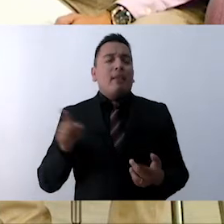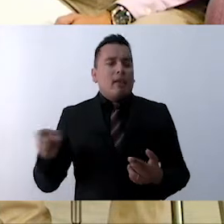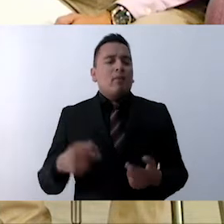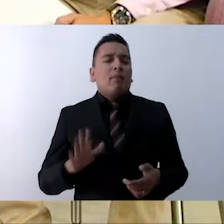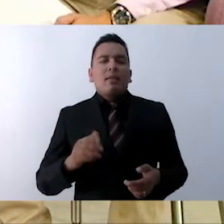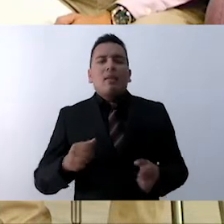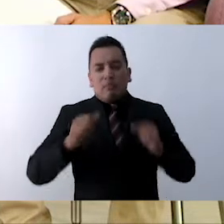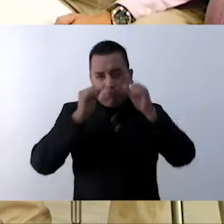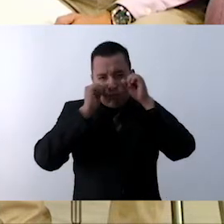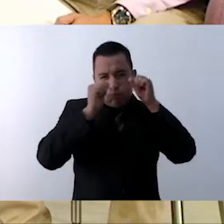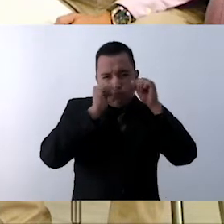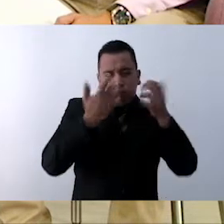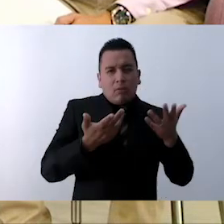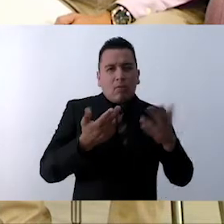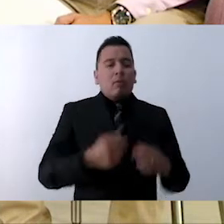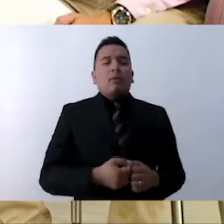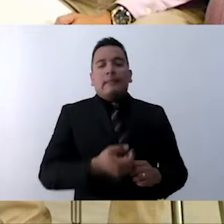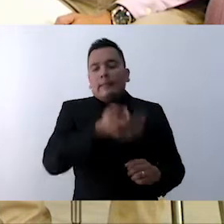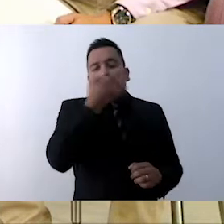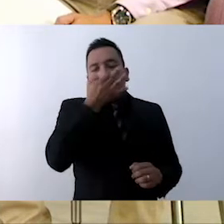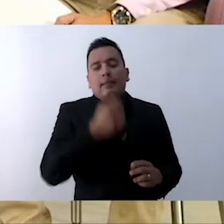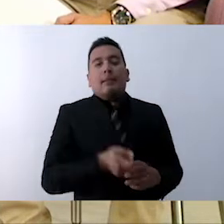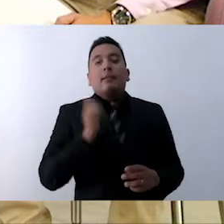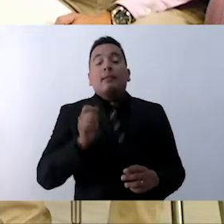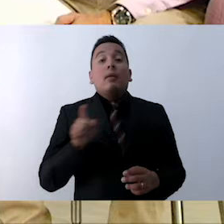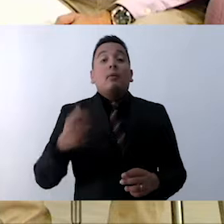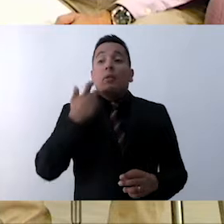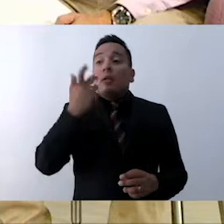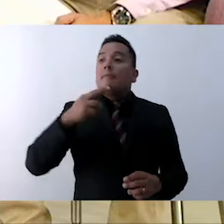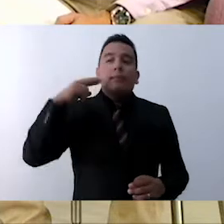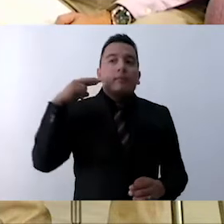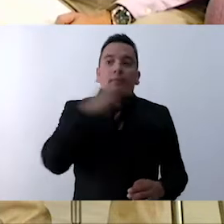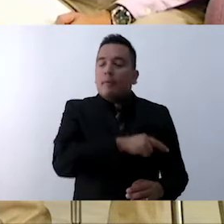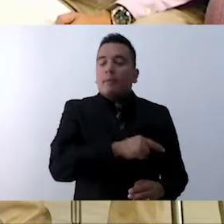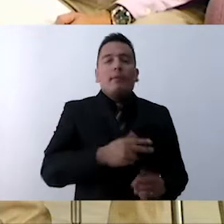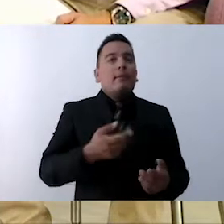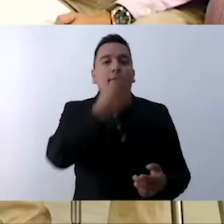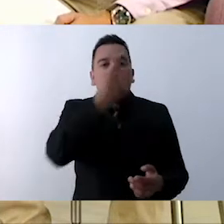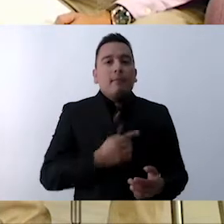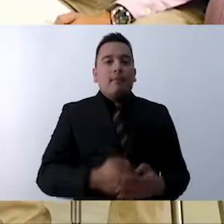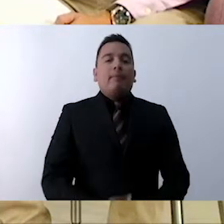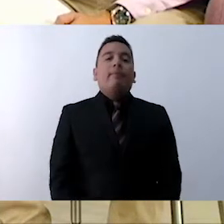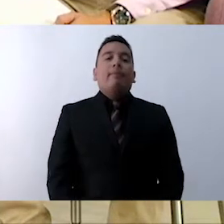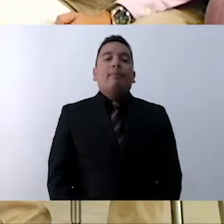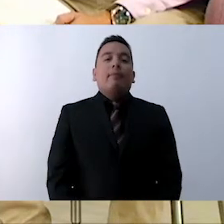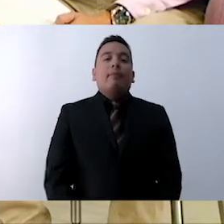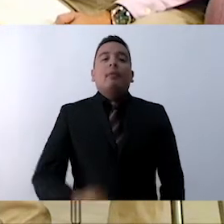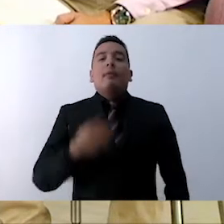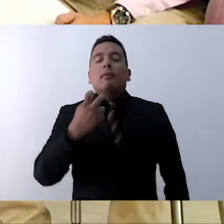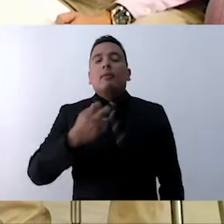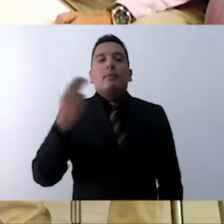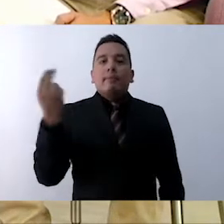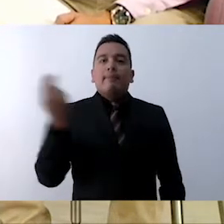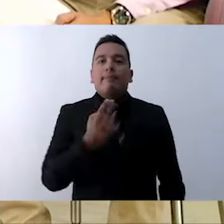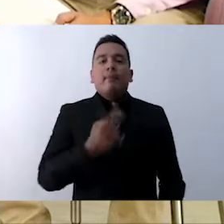digámoslo, de atención mucho más corto que nuestra generación, es decir, necesitan resultados más